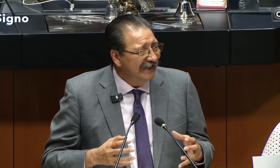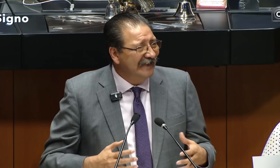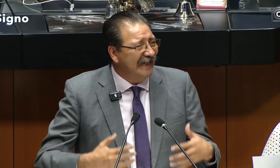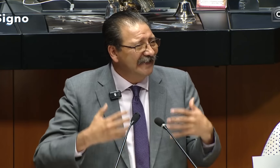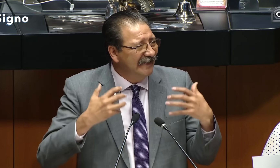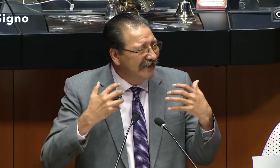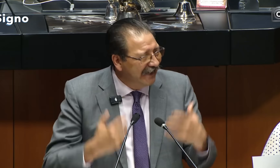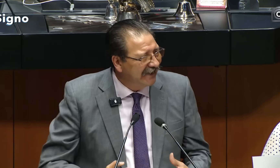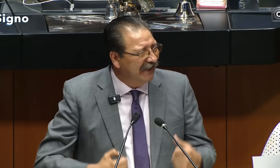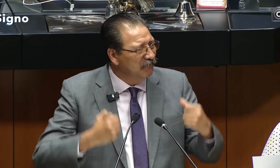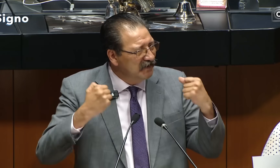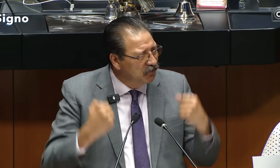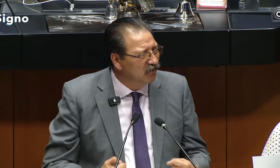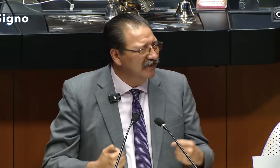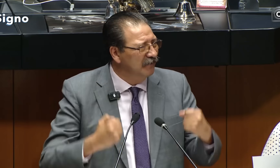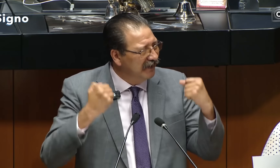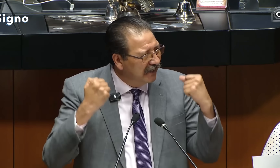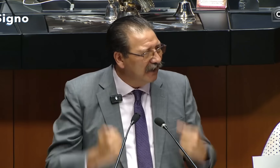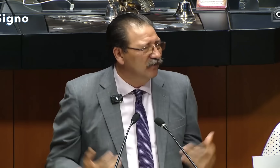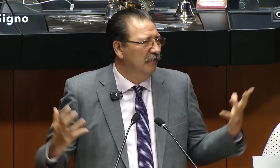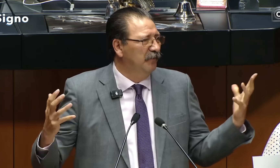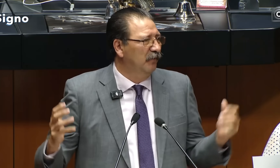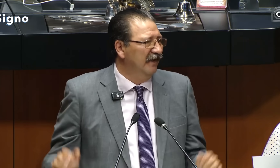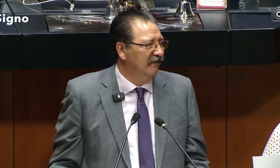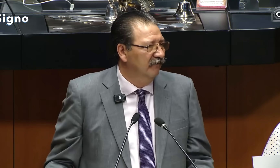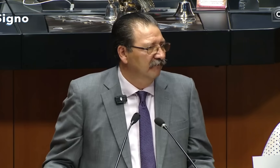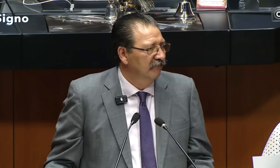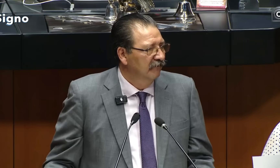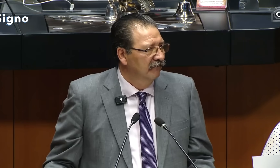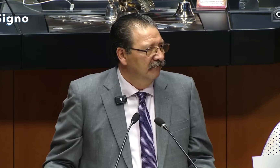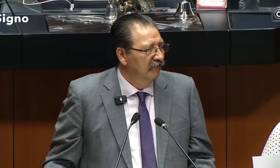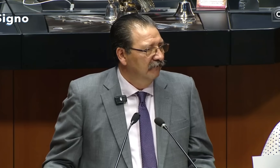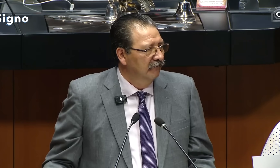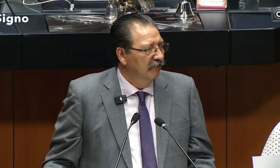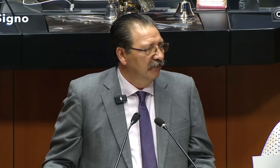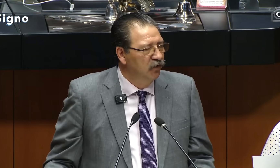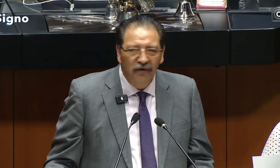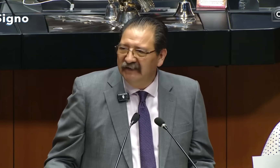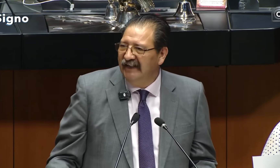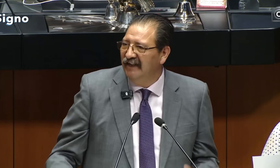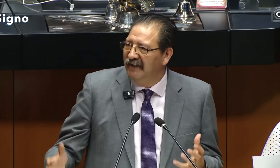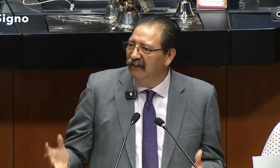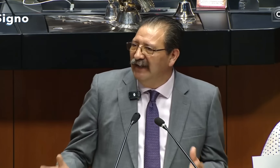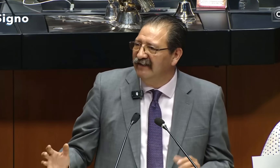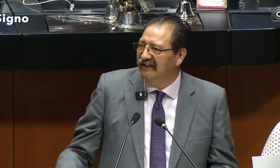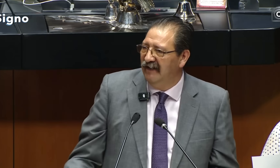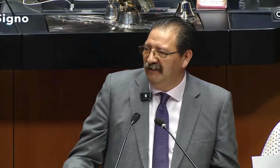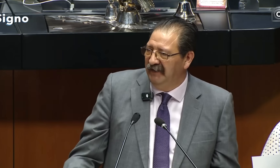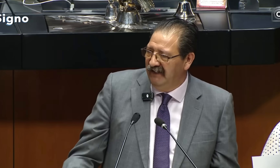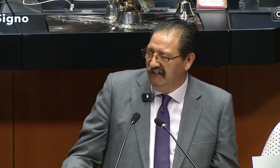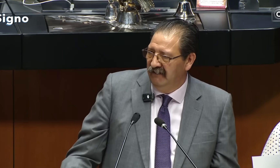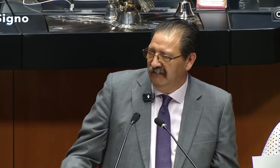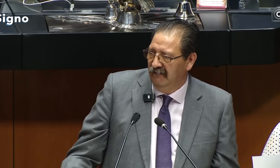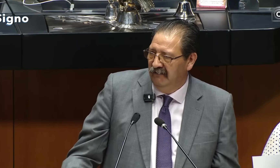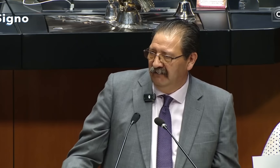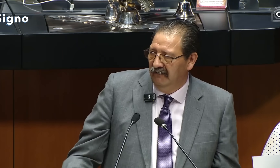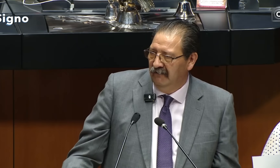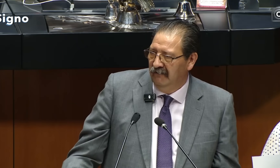creció 17 millones de mexicanos en pobreza. No tiene vergüenza el